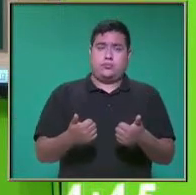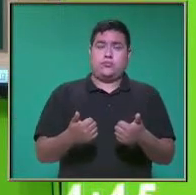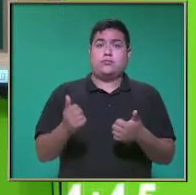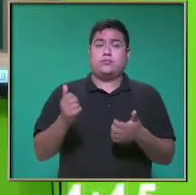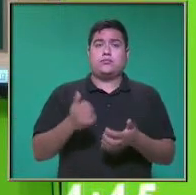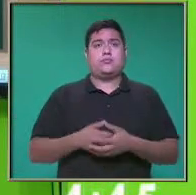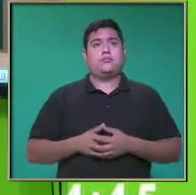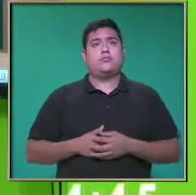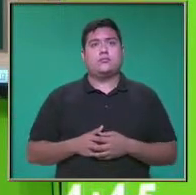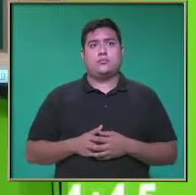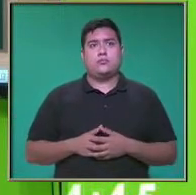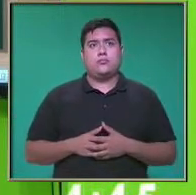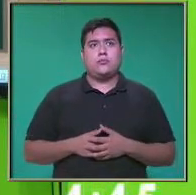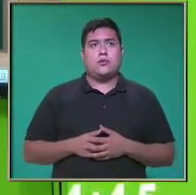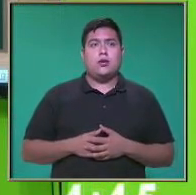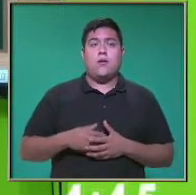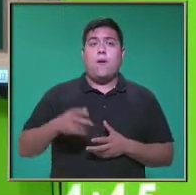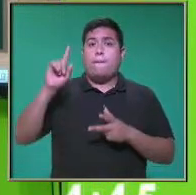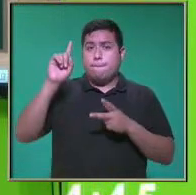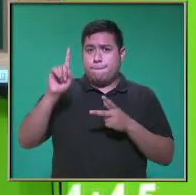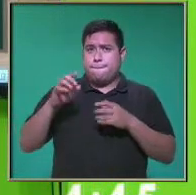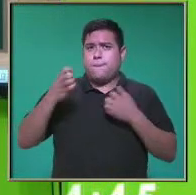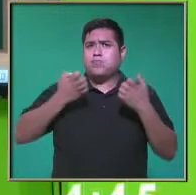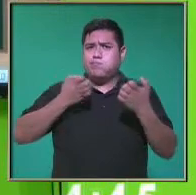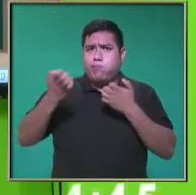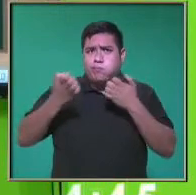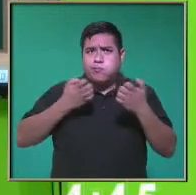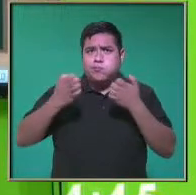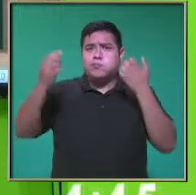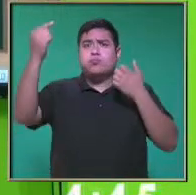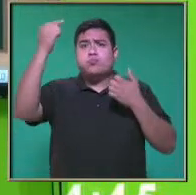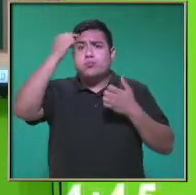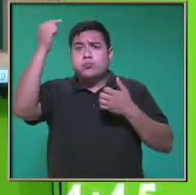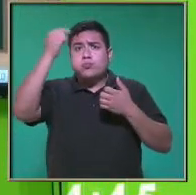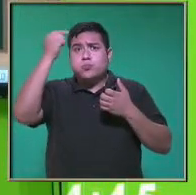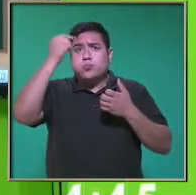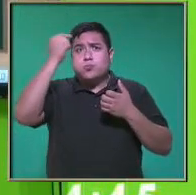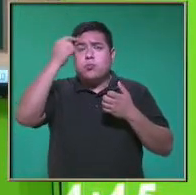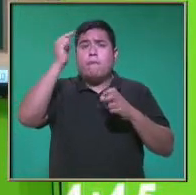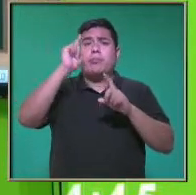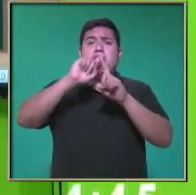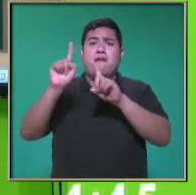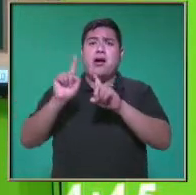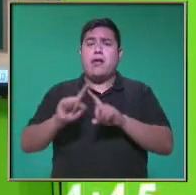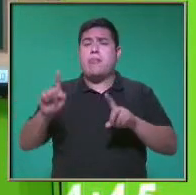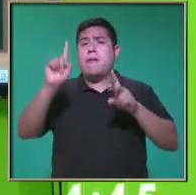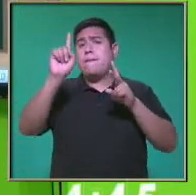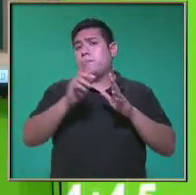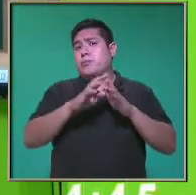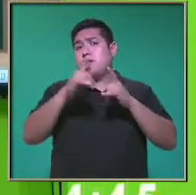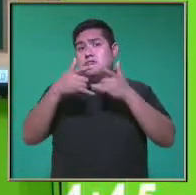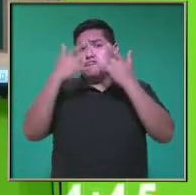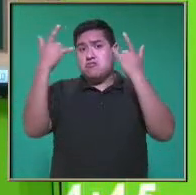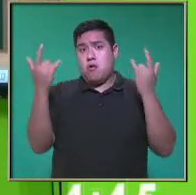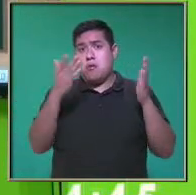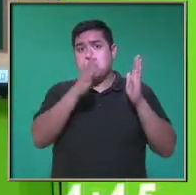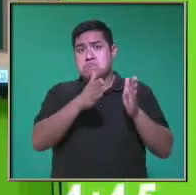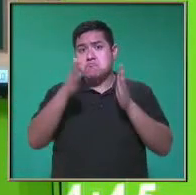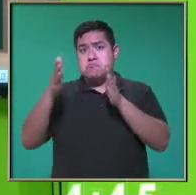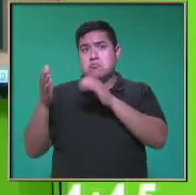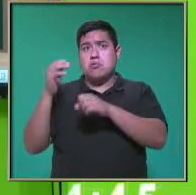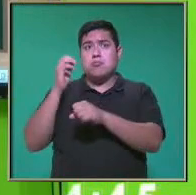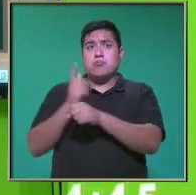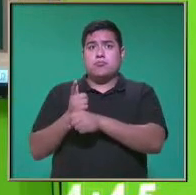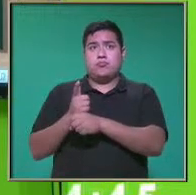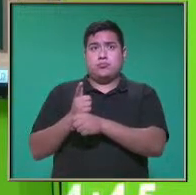comprensión lectora. Vamos a ejercitar un poquito nuestra mente, a tratar de identificar las partes principales en una historia. Remember that